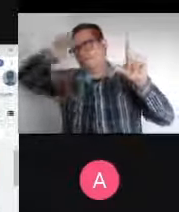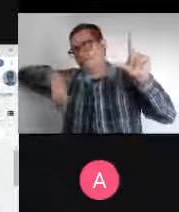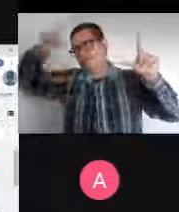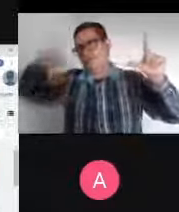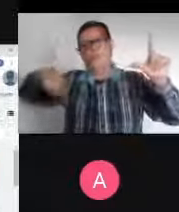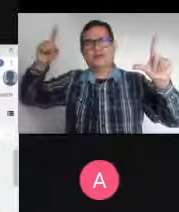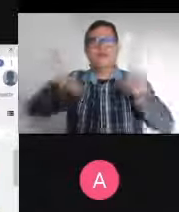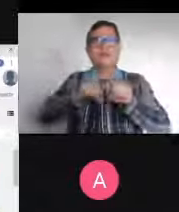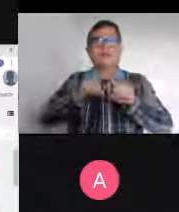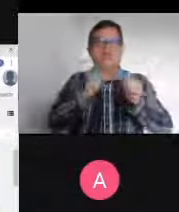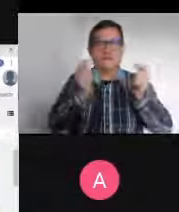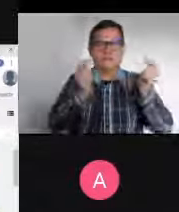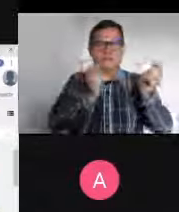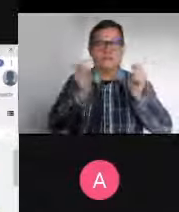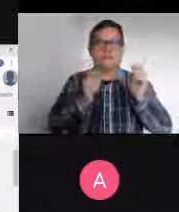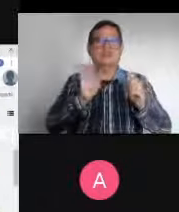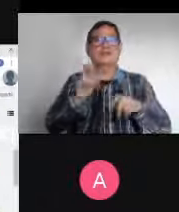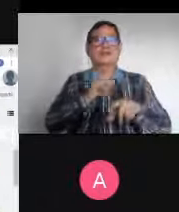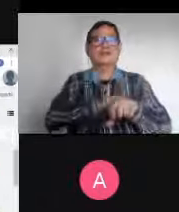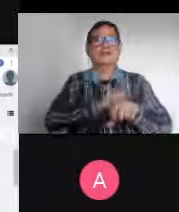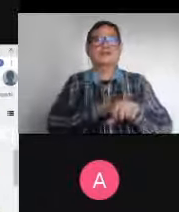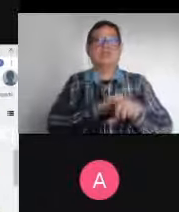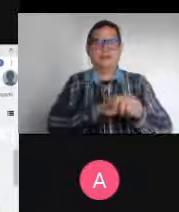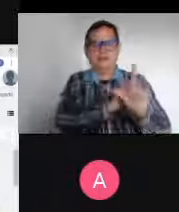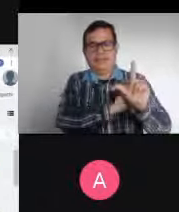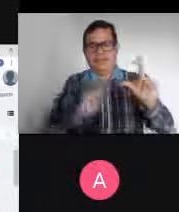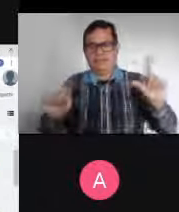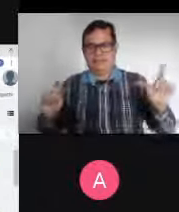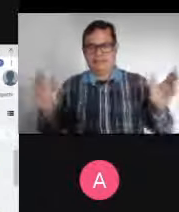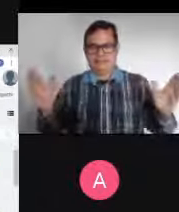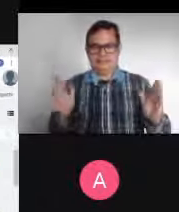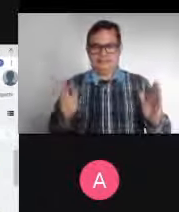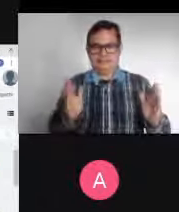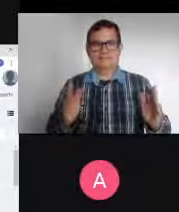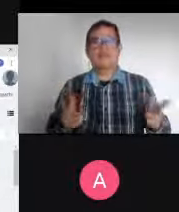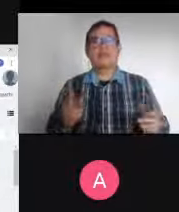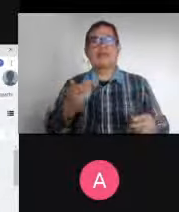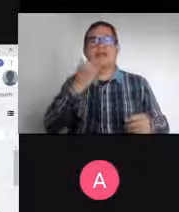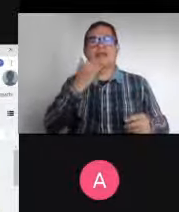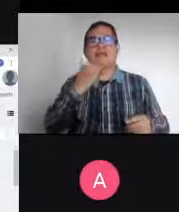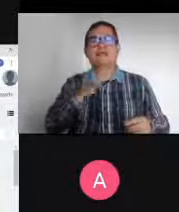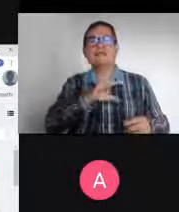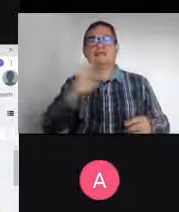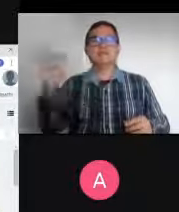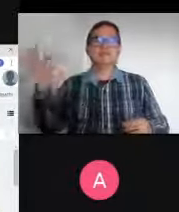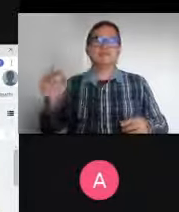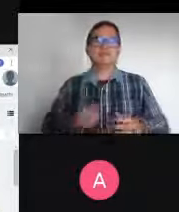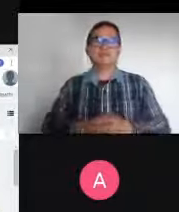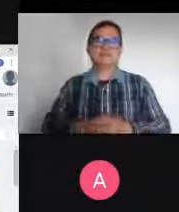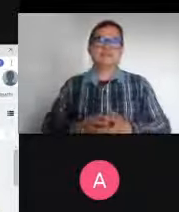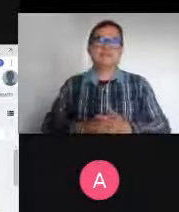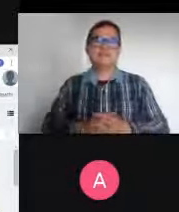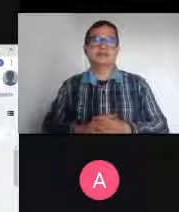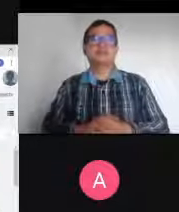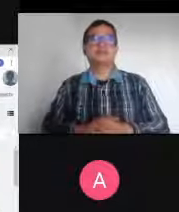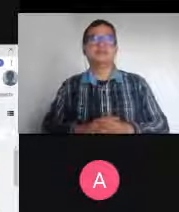estoy escalando el eje X, el tiempo. ¿Listos? Si yo le coloco 100,